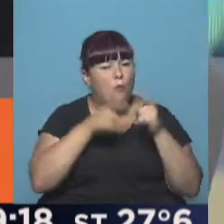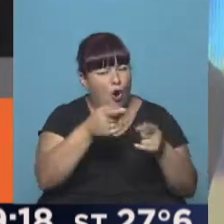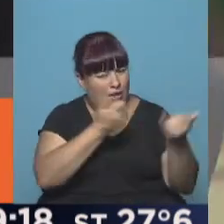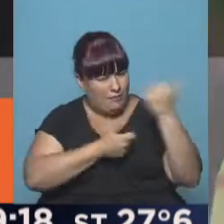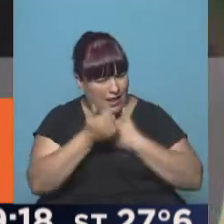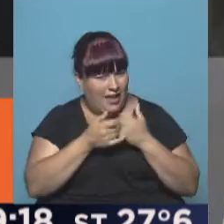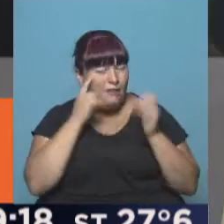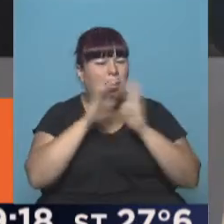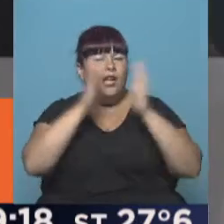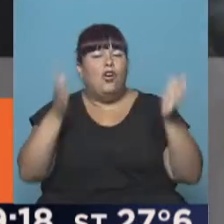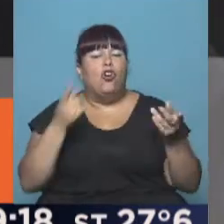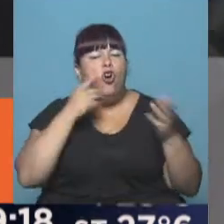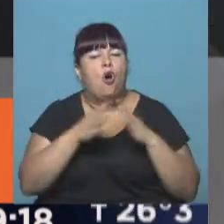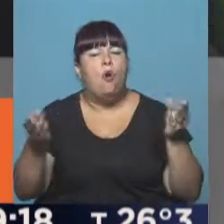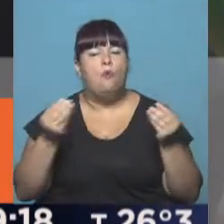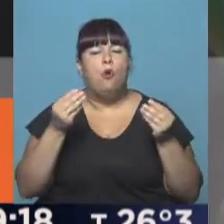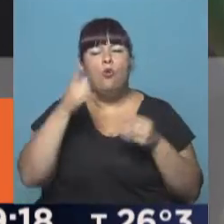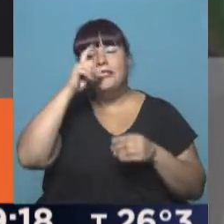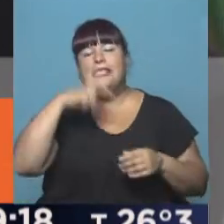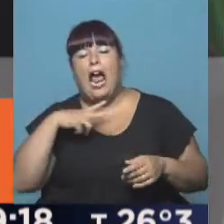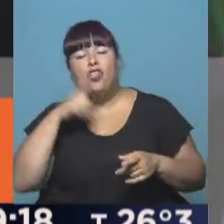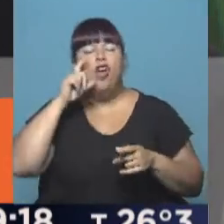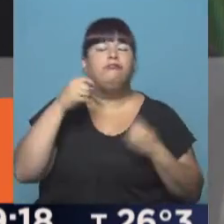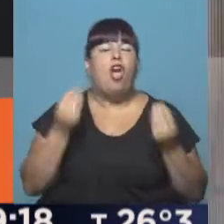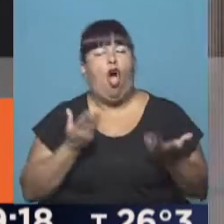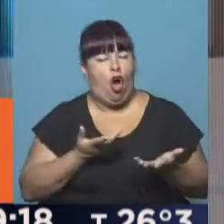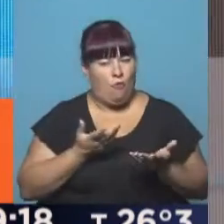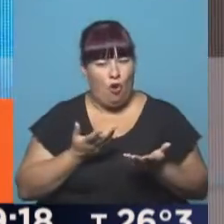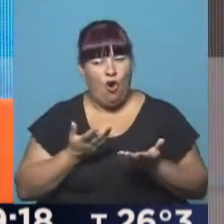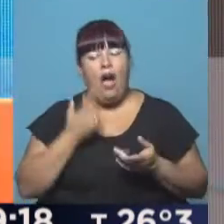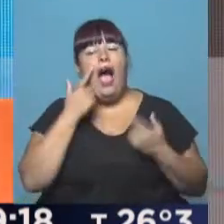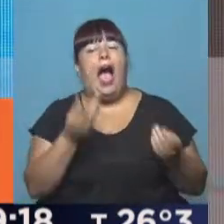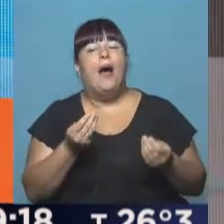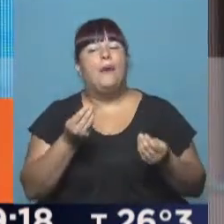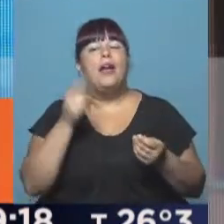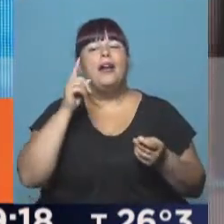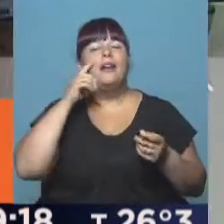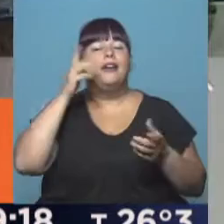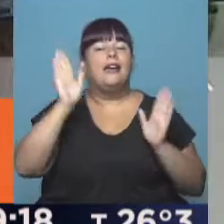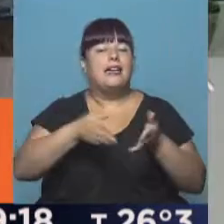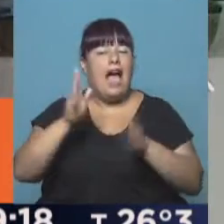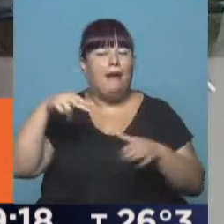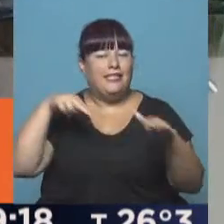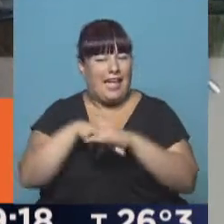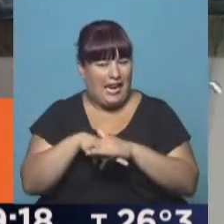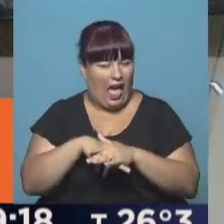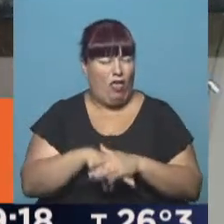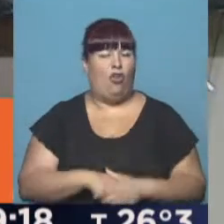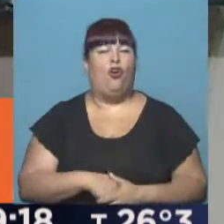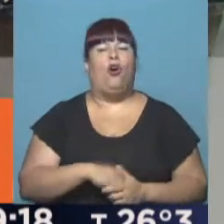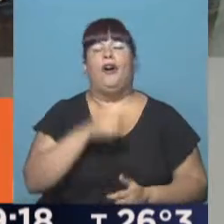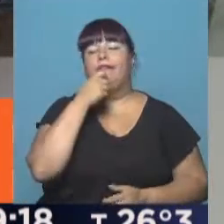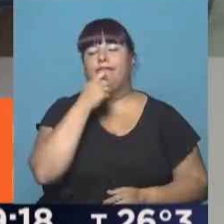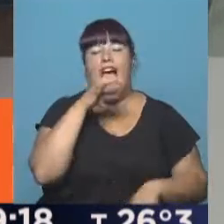usted, hagamos una recorrida por un sanatorio, por un hospital y ver las cámaras en la sala de internación.